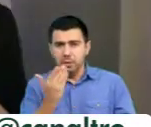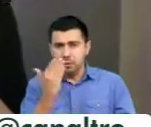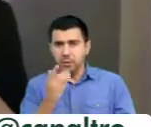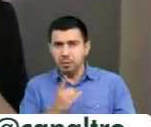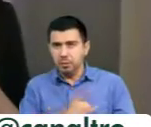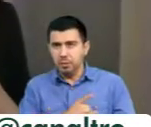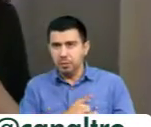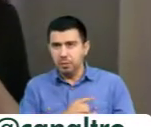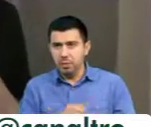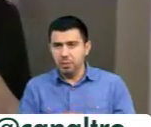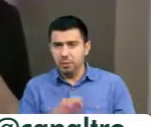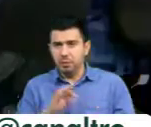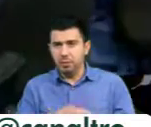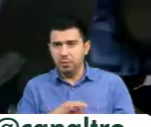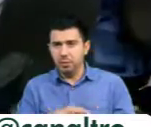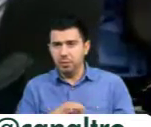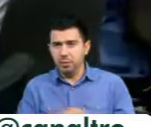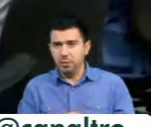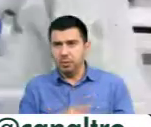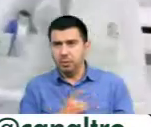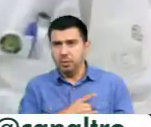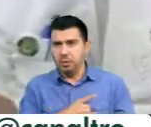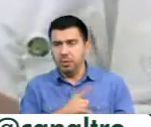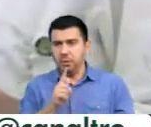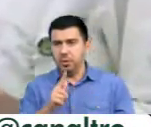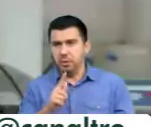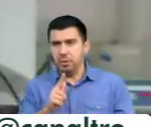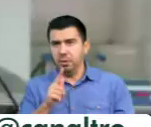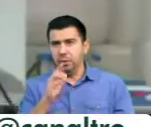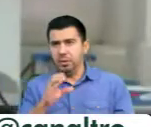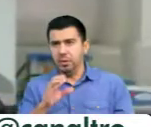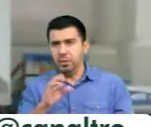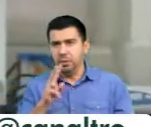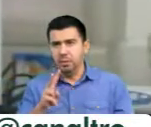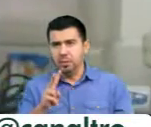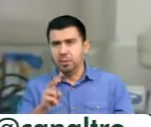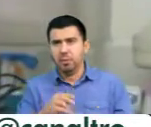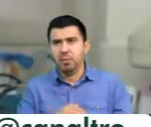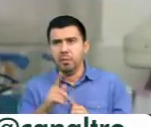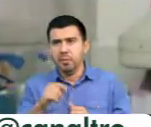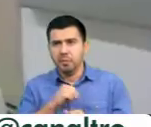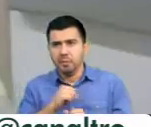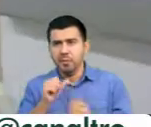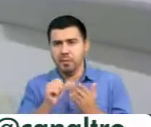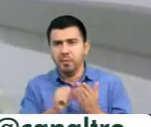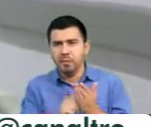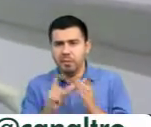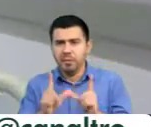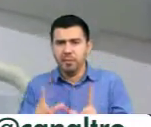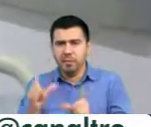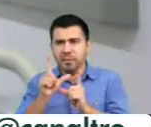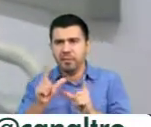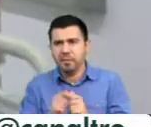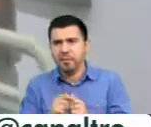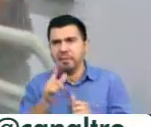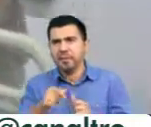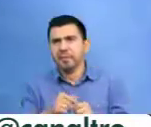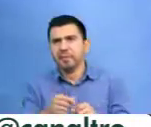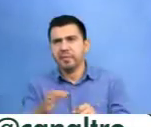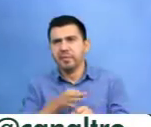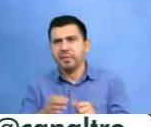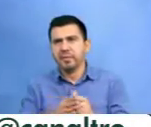nos dieron la persona jurídica y que va a tener inicialmente programas de posgrado pero después va a tener no sólo pregrado en